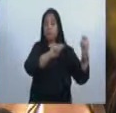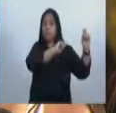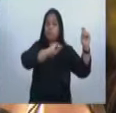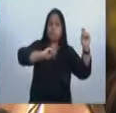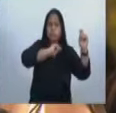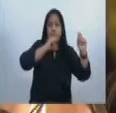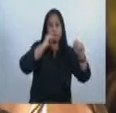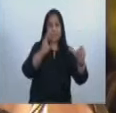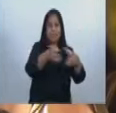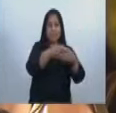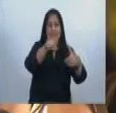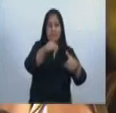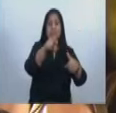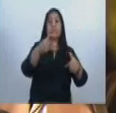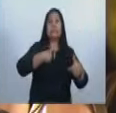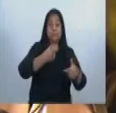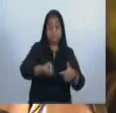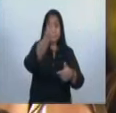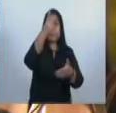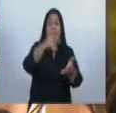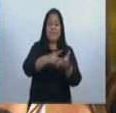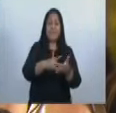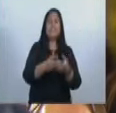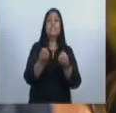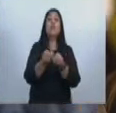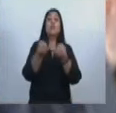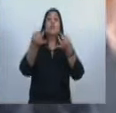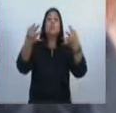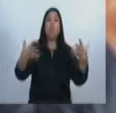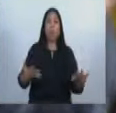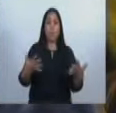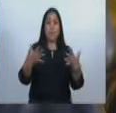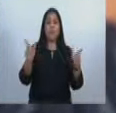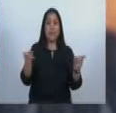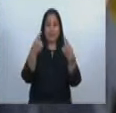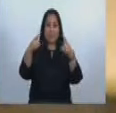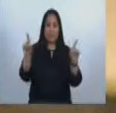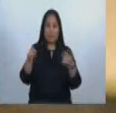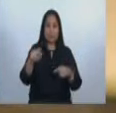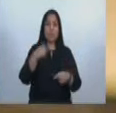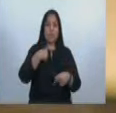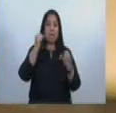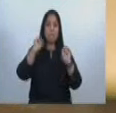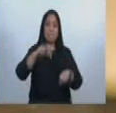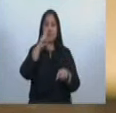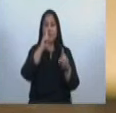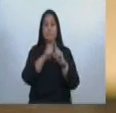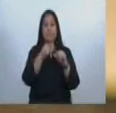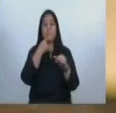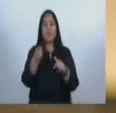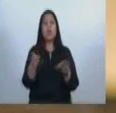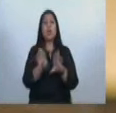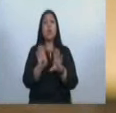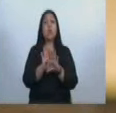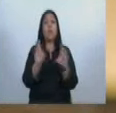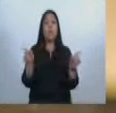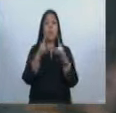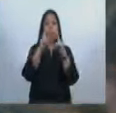primera vez tiene hoy el número de músicos que la le permiten calificarse como orquesta